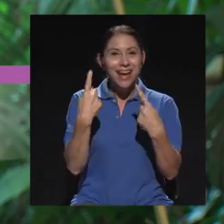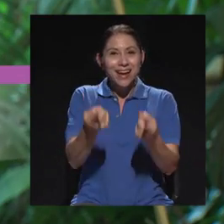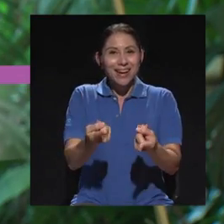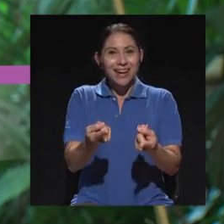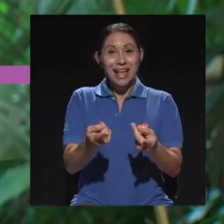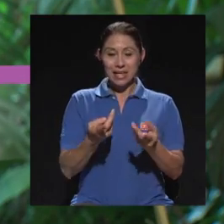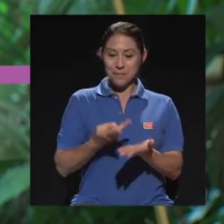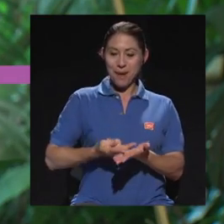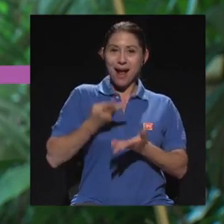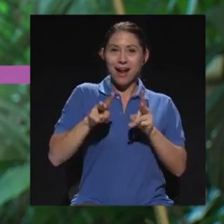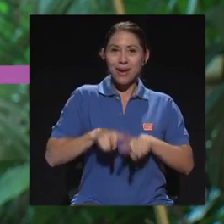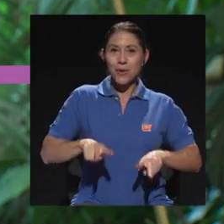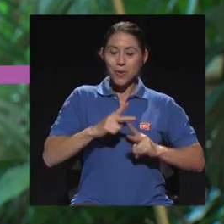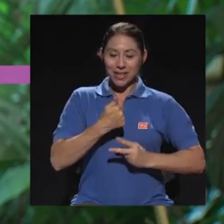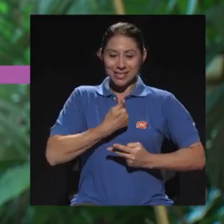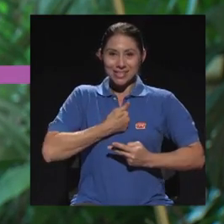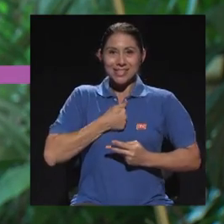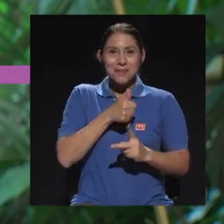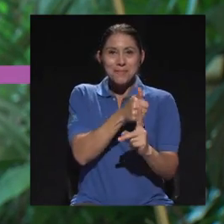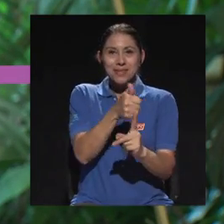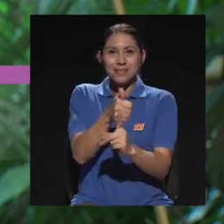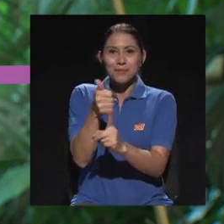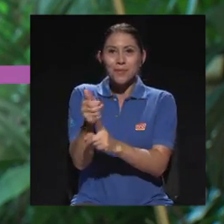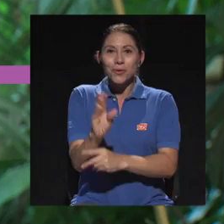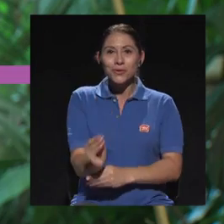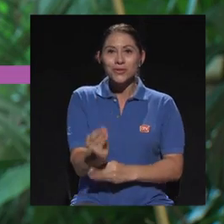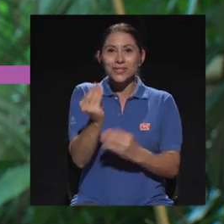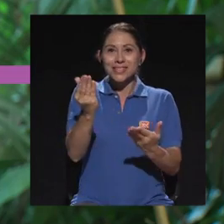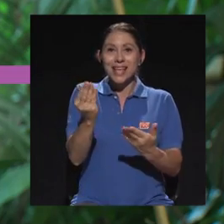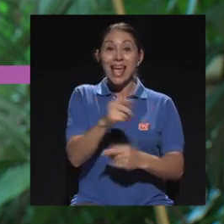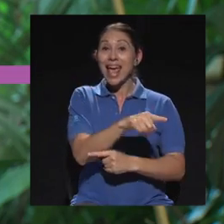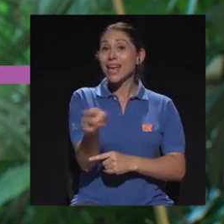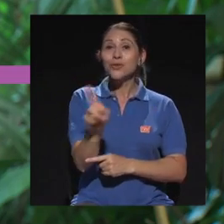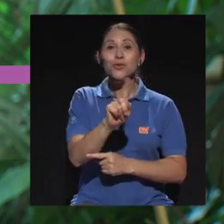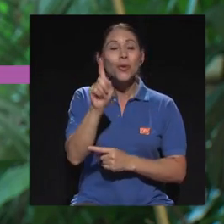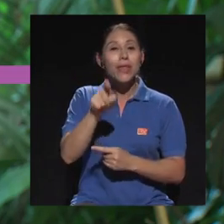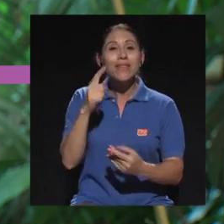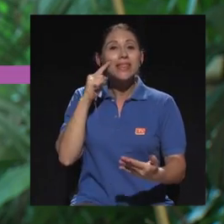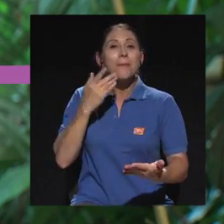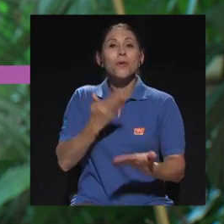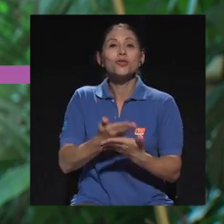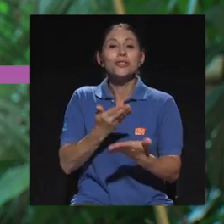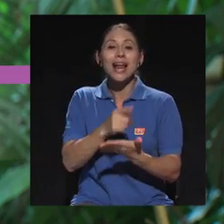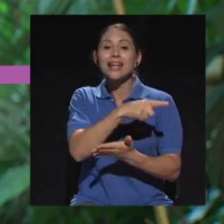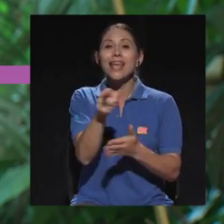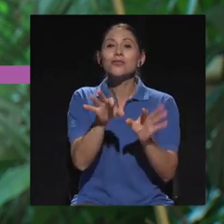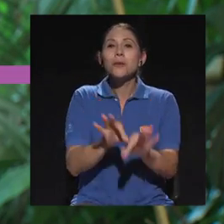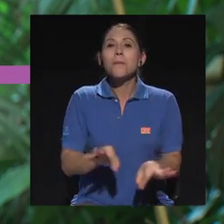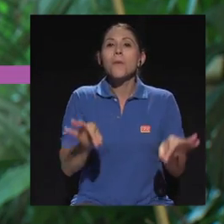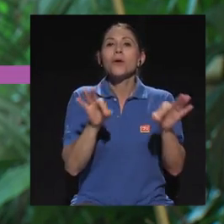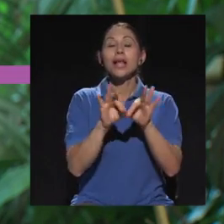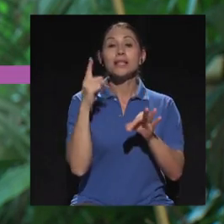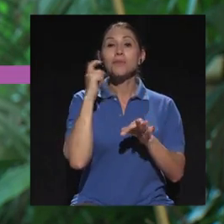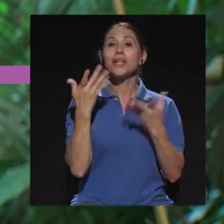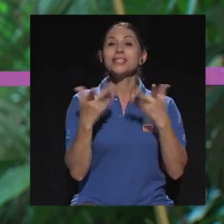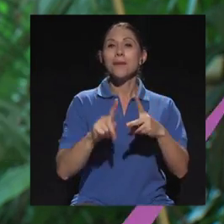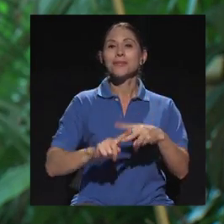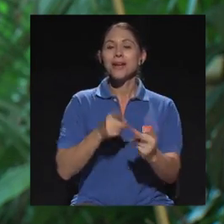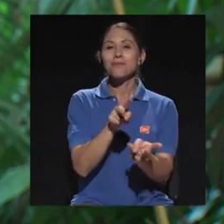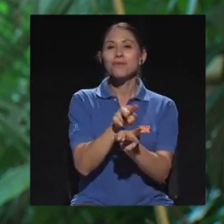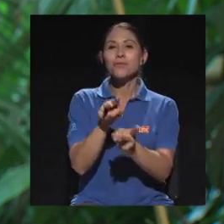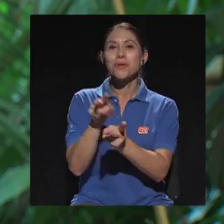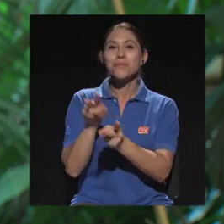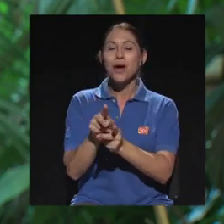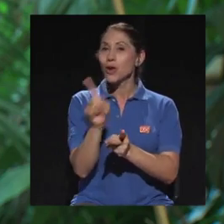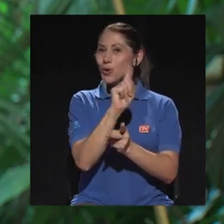mismos, el valor que ellos tienen y que no tienen que demostrar que valen en función de una relación sexual o en función de